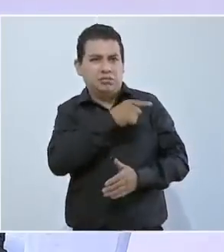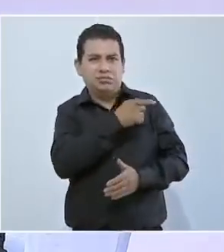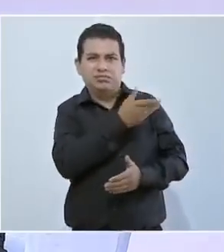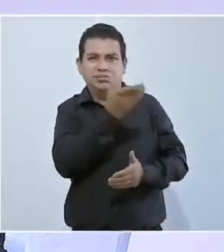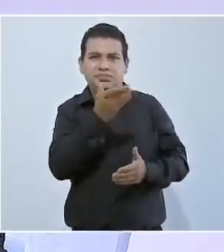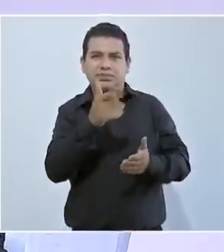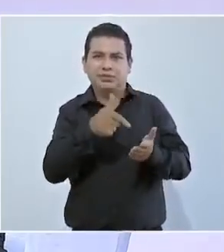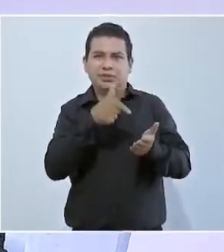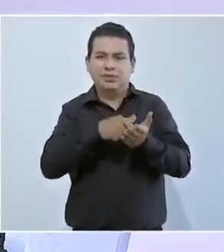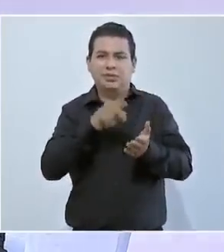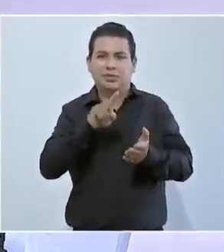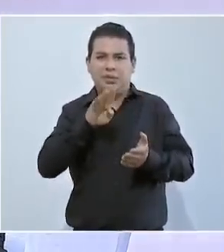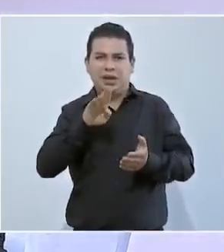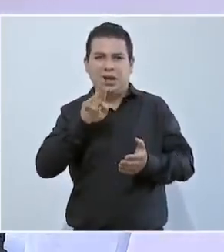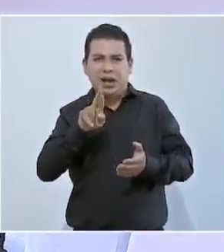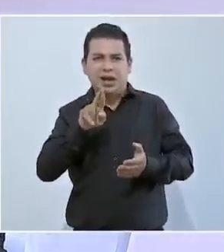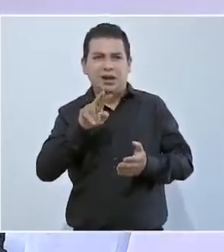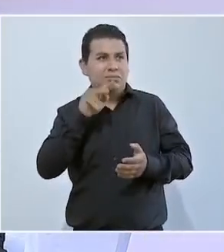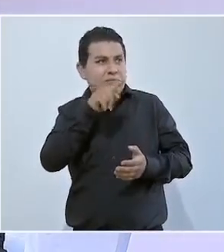Miren qué belleza.